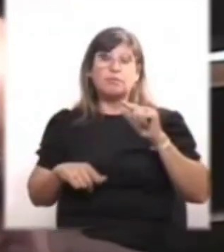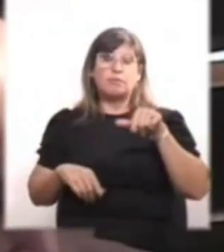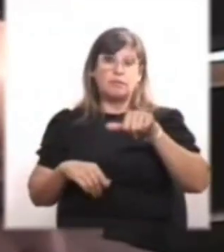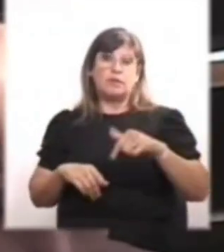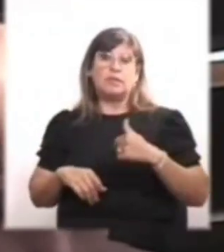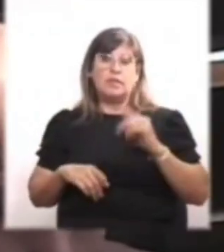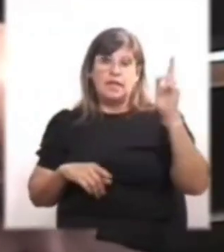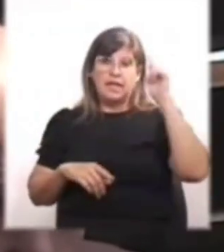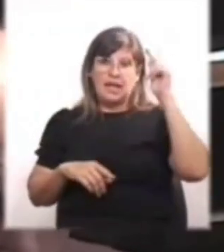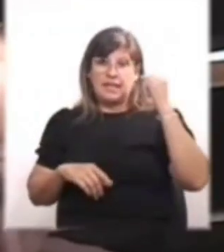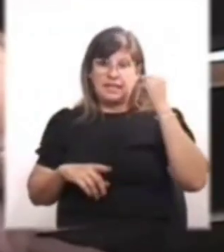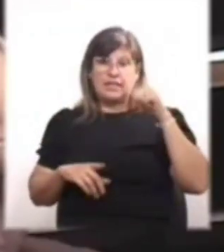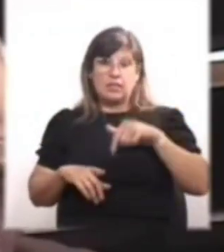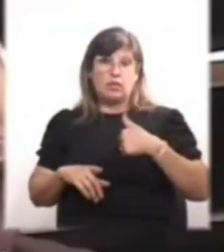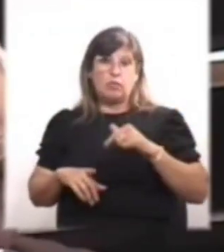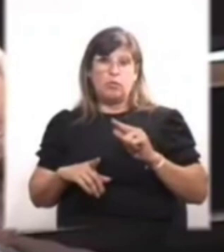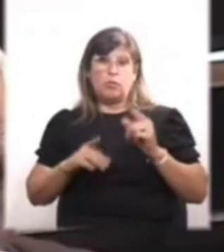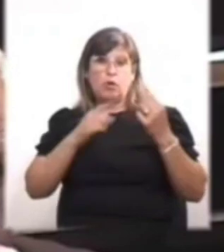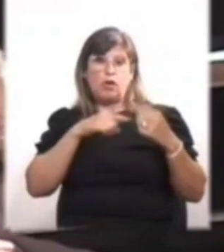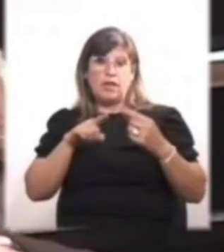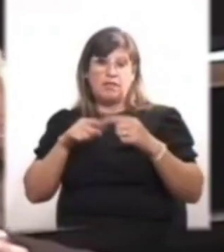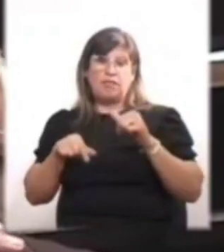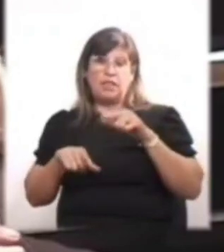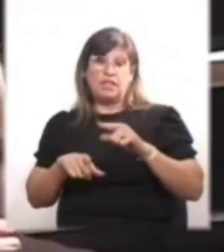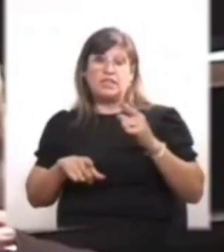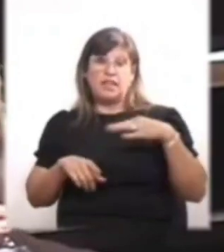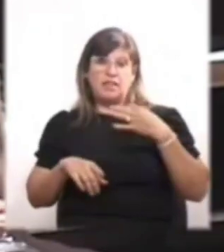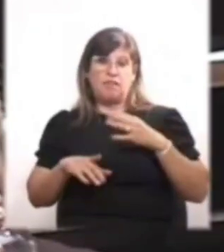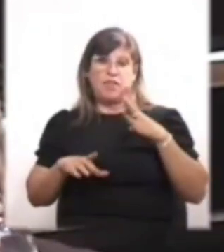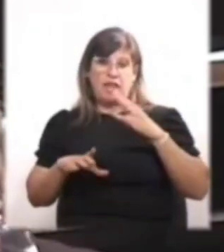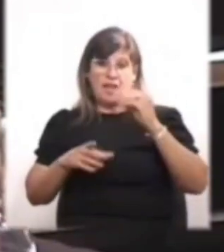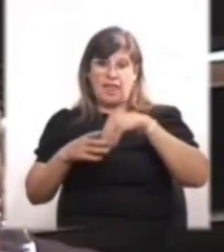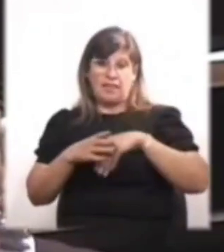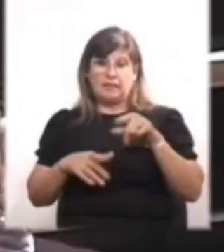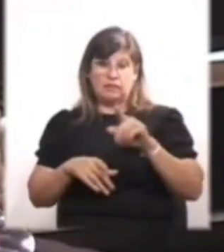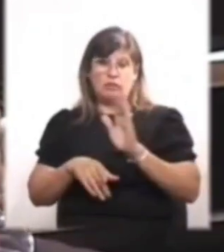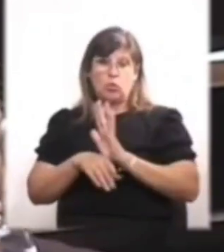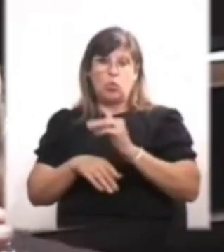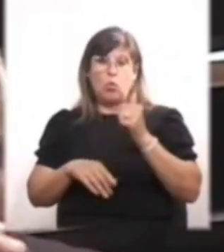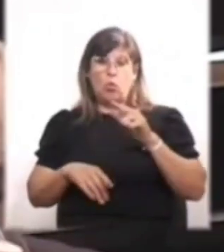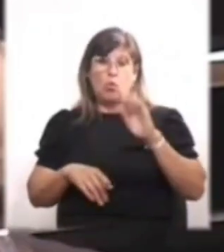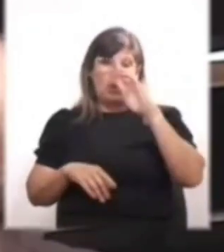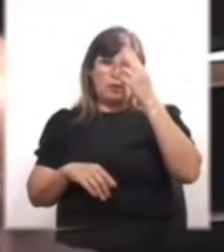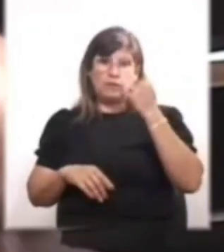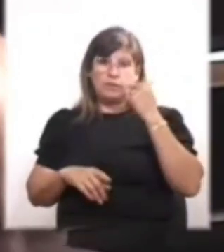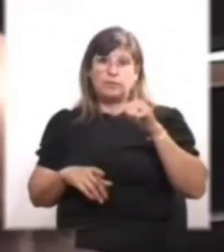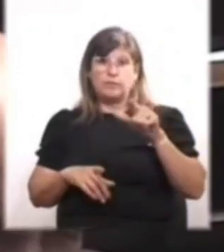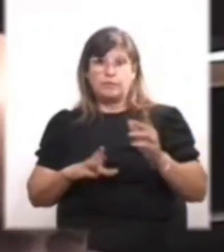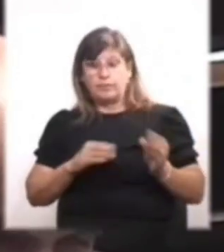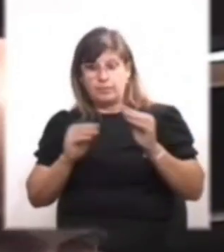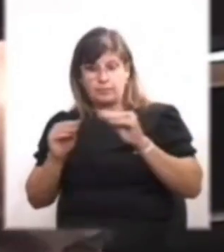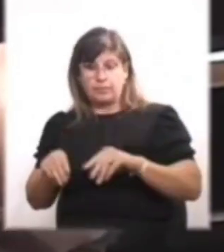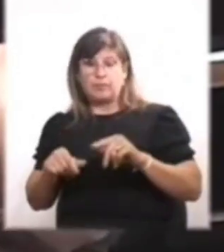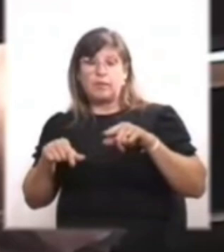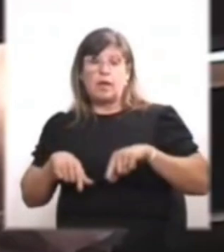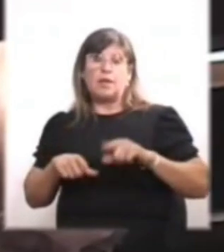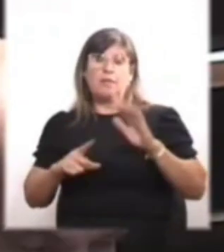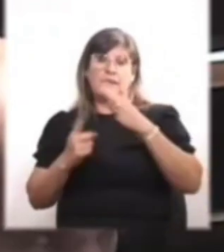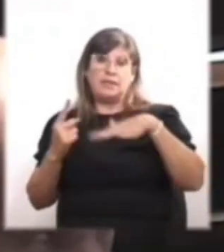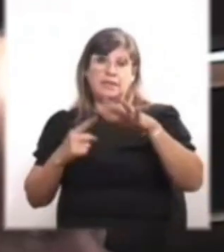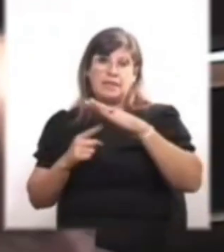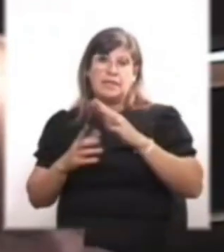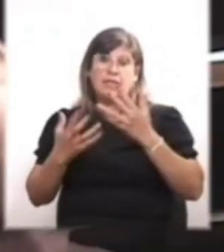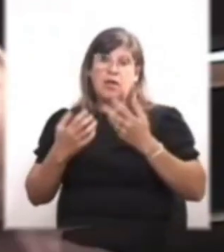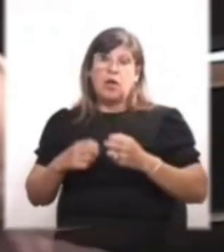que albergan la diversidad biológica del Uruguay. Al traer la división bosques nativos al Ministerio de Ambiente se puede lograr una